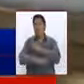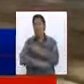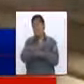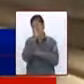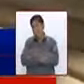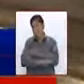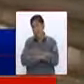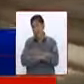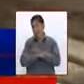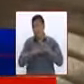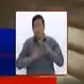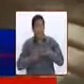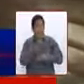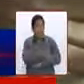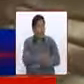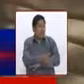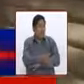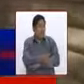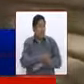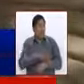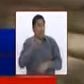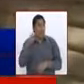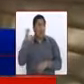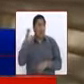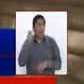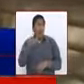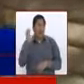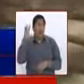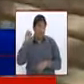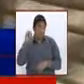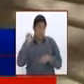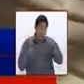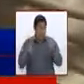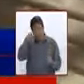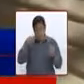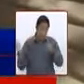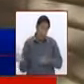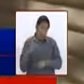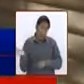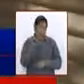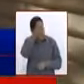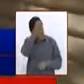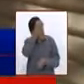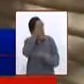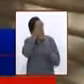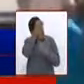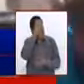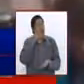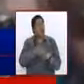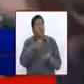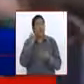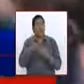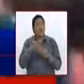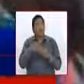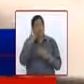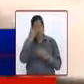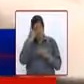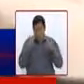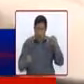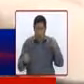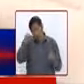Ya. Yeah. Hace pasar unos 100 carros, 150 movilidades. ¿Cuánto cobran? $1,500 por